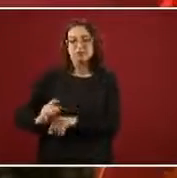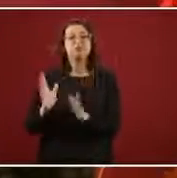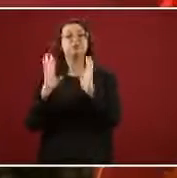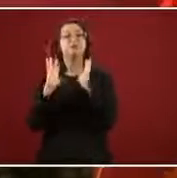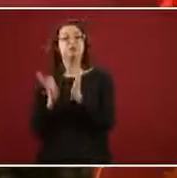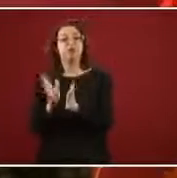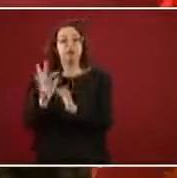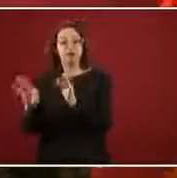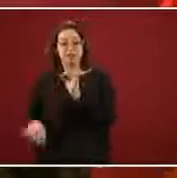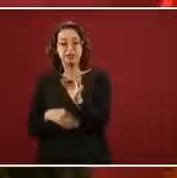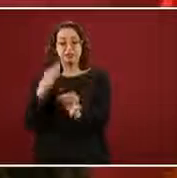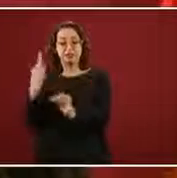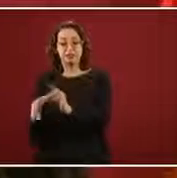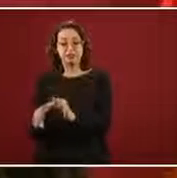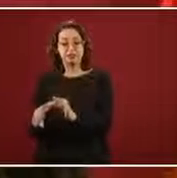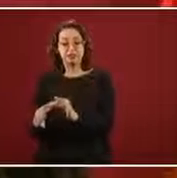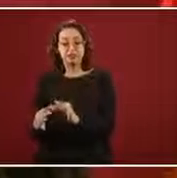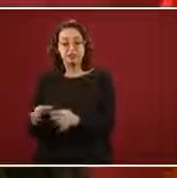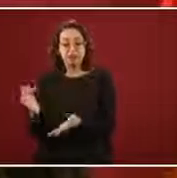este.